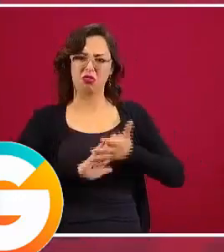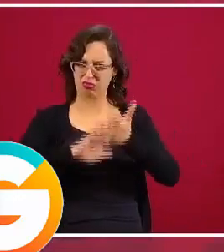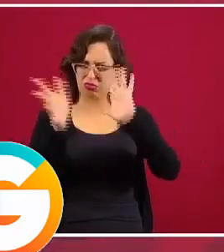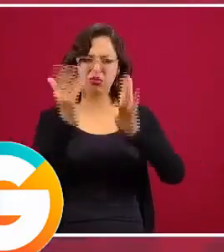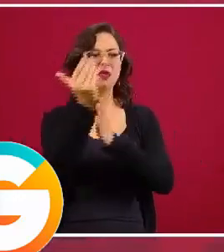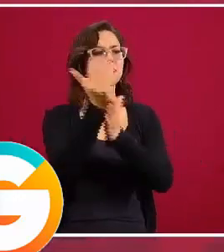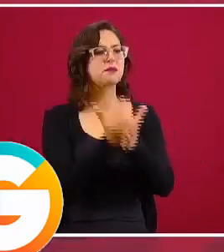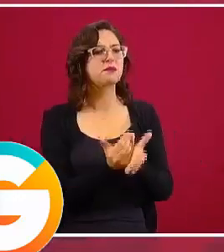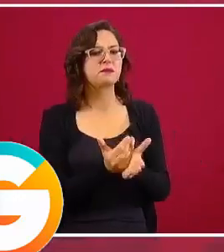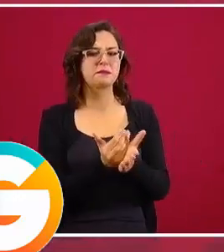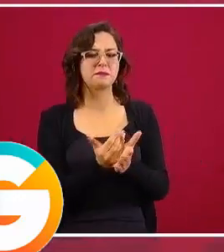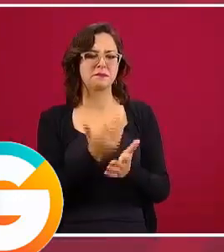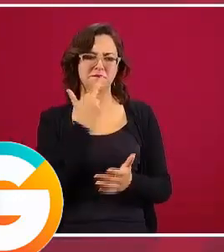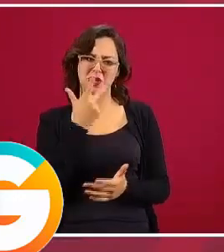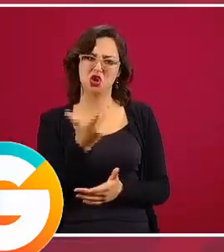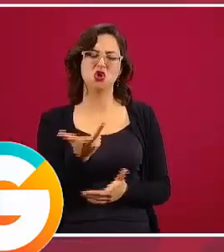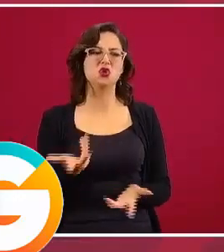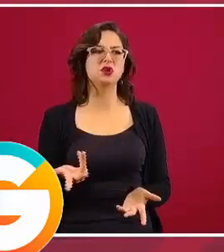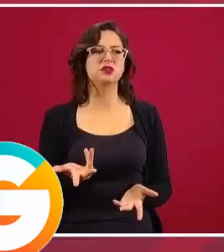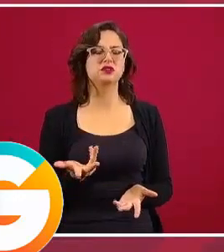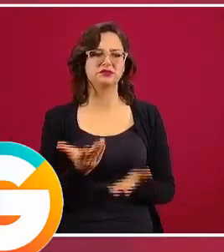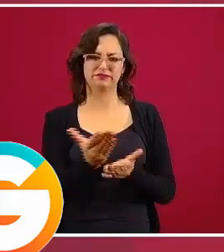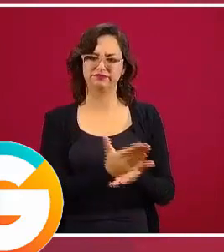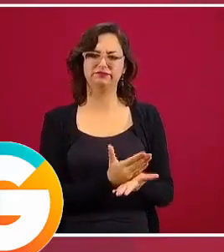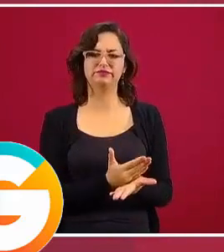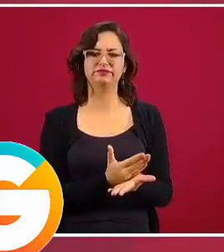¿Sí? Bájenle.